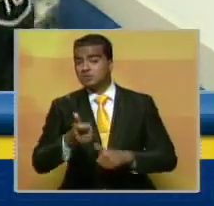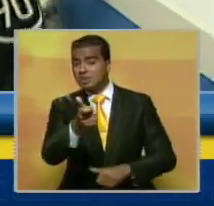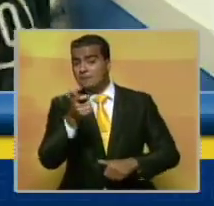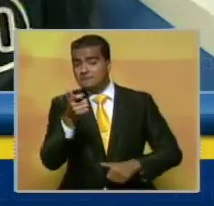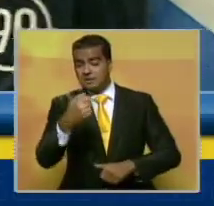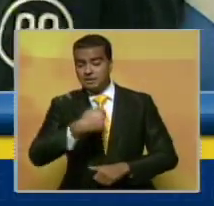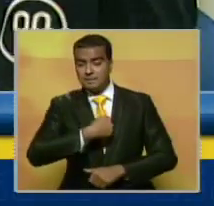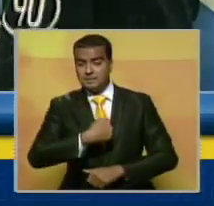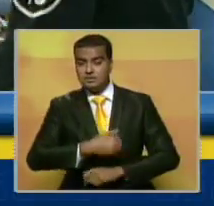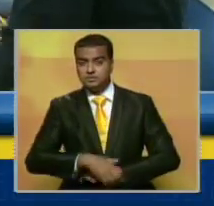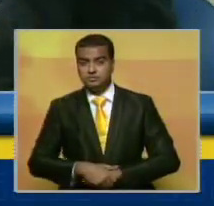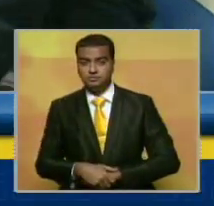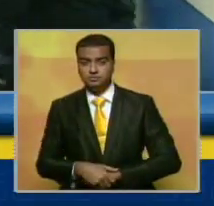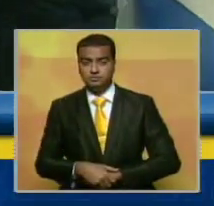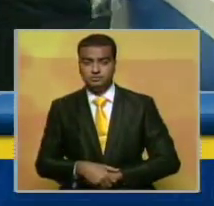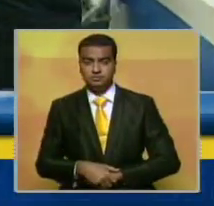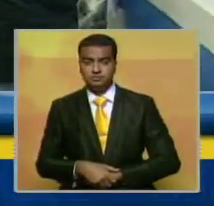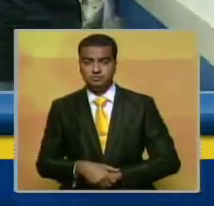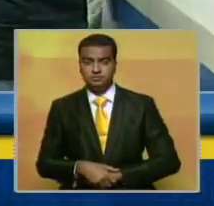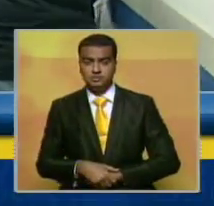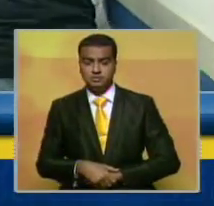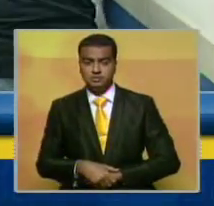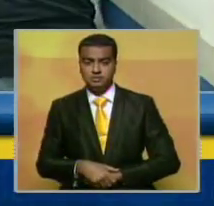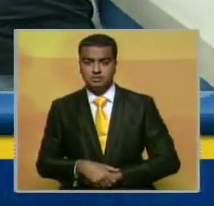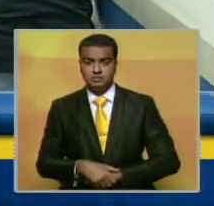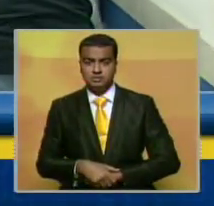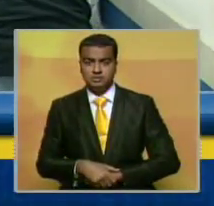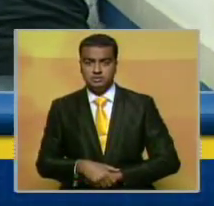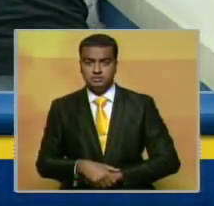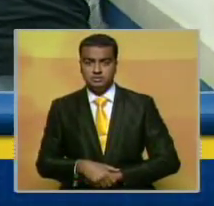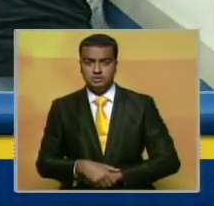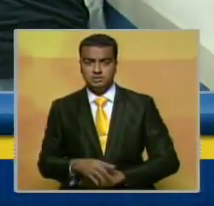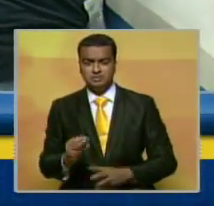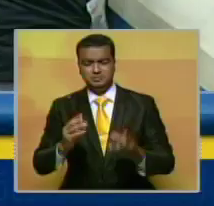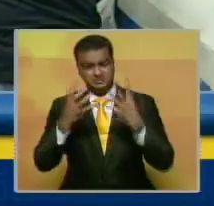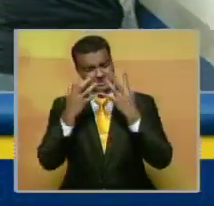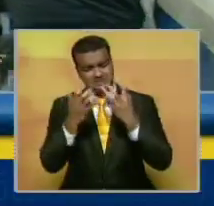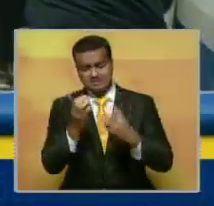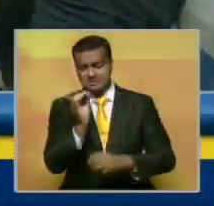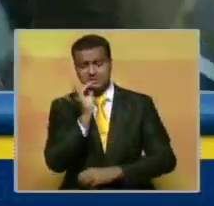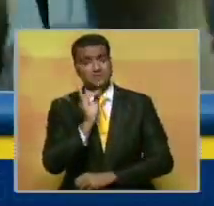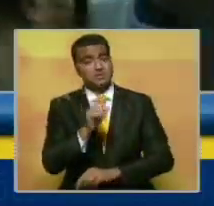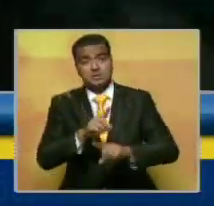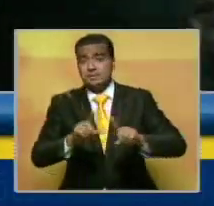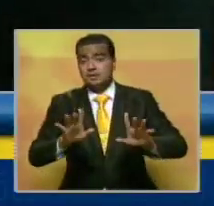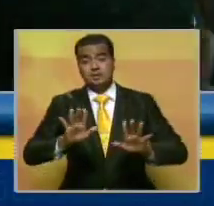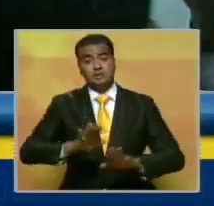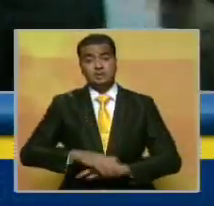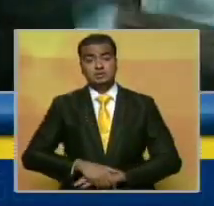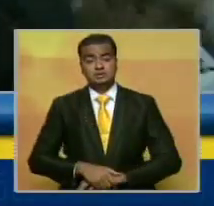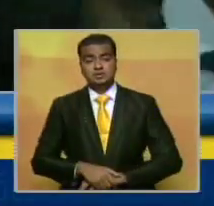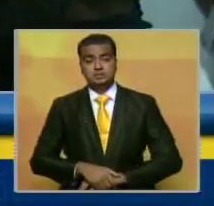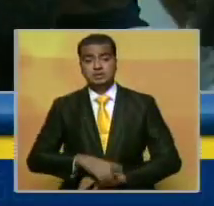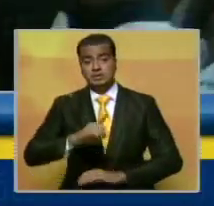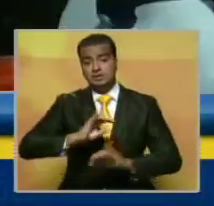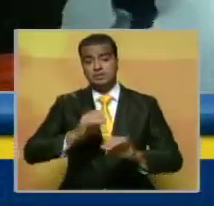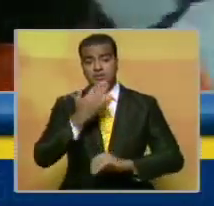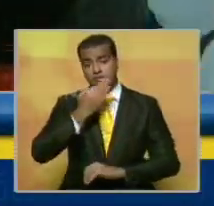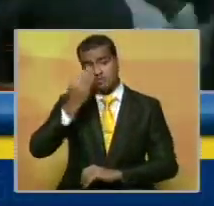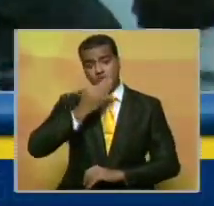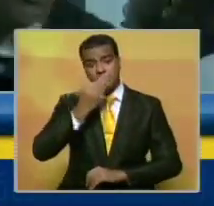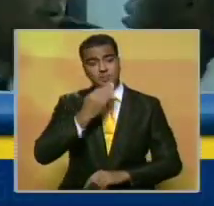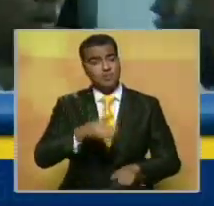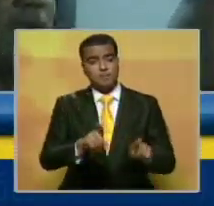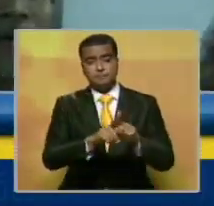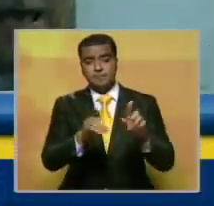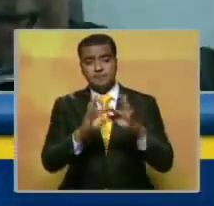en el pecho. Sí, bueno, lamentamos dar esta noticia, pero ya fue confirmado por los